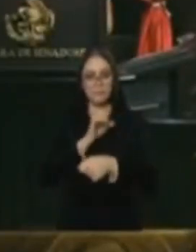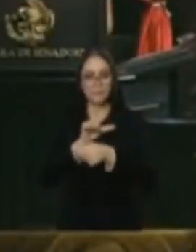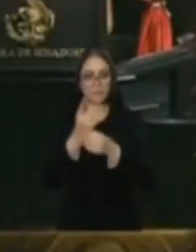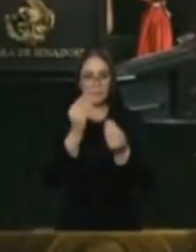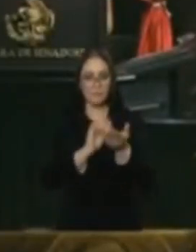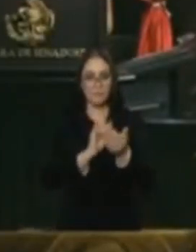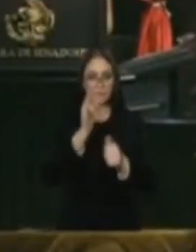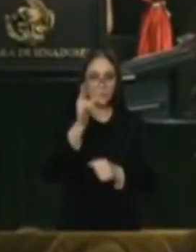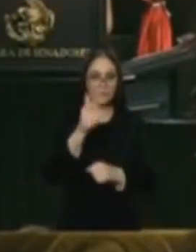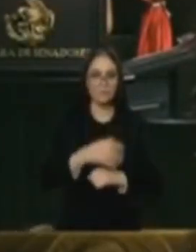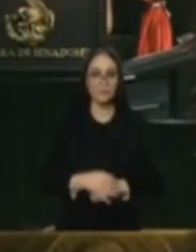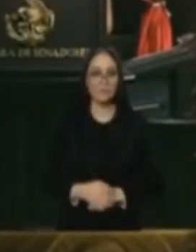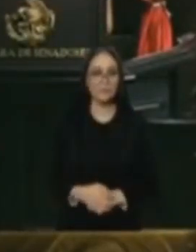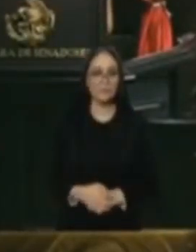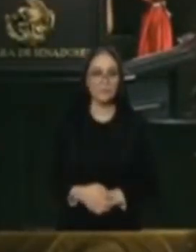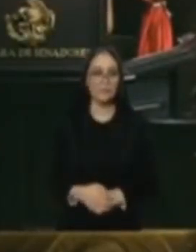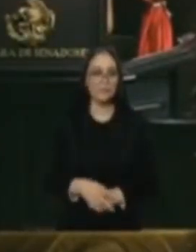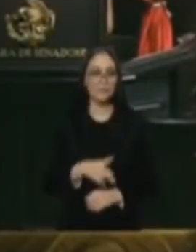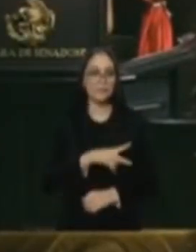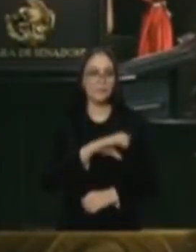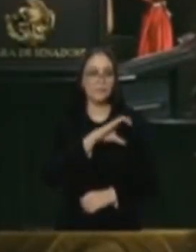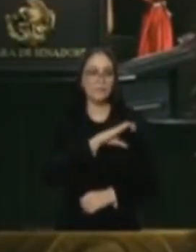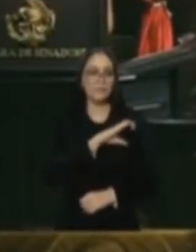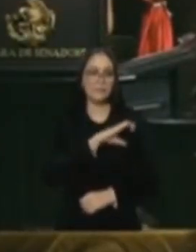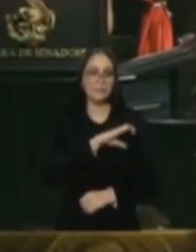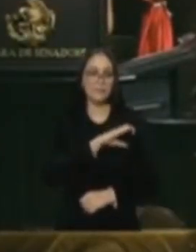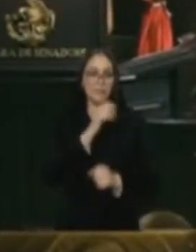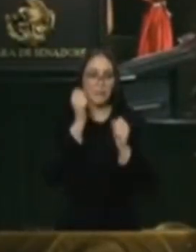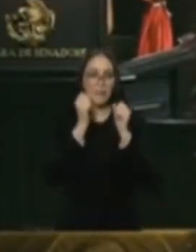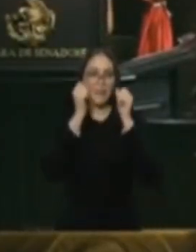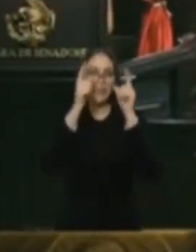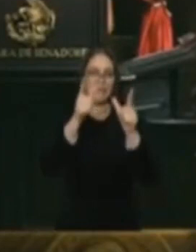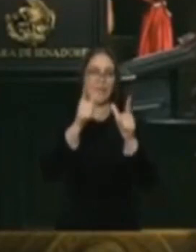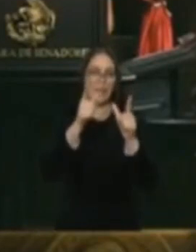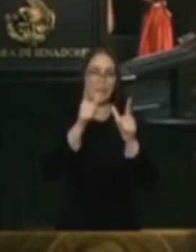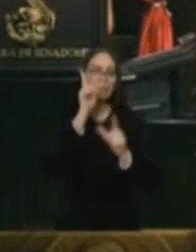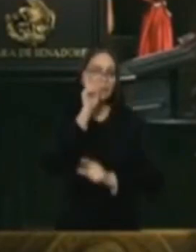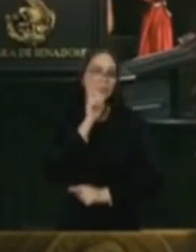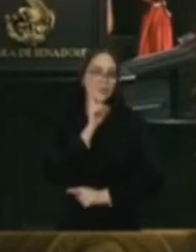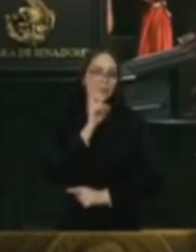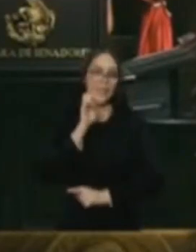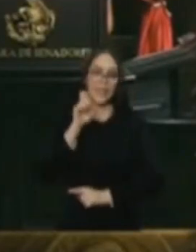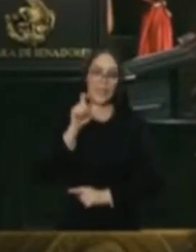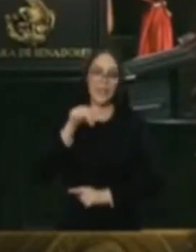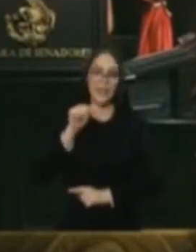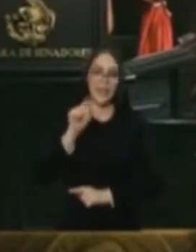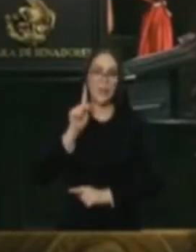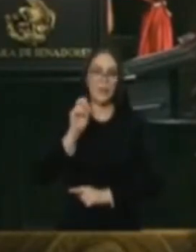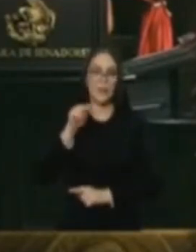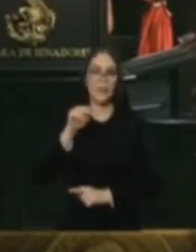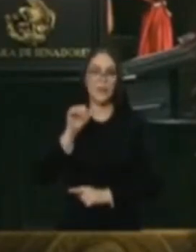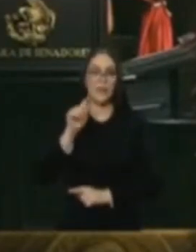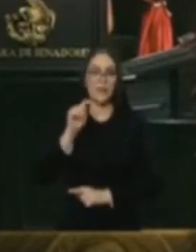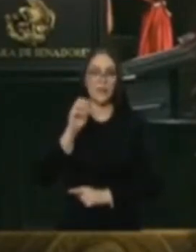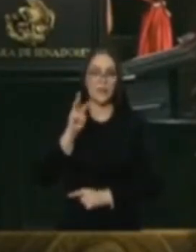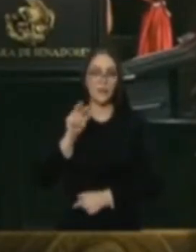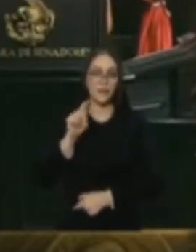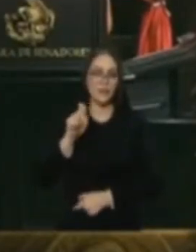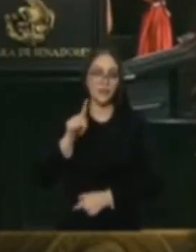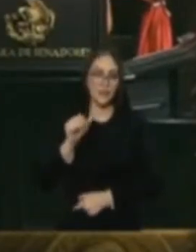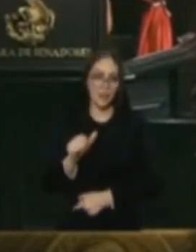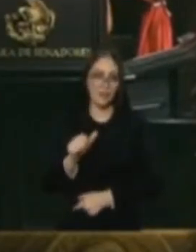A nuestra muy querida y admirada Elena Poniatowska Amor, galardonada con la medalla Belisario